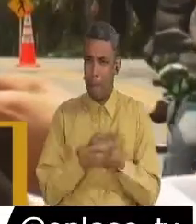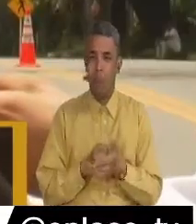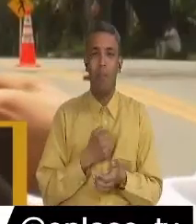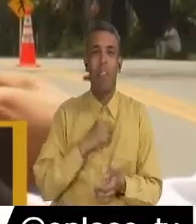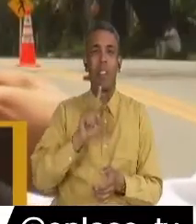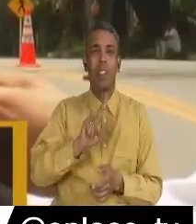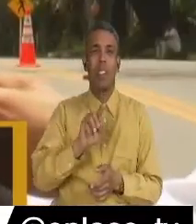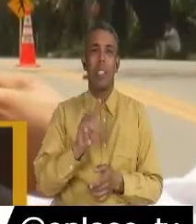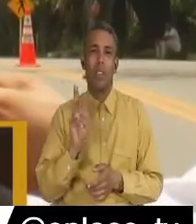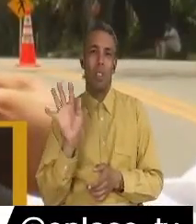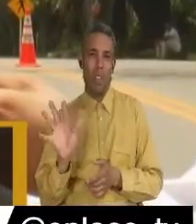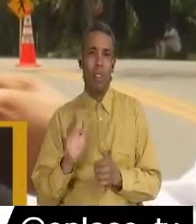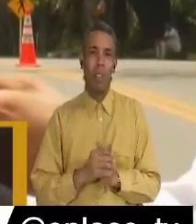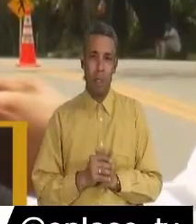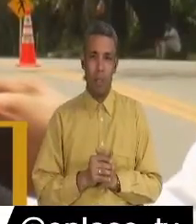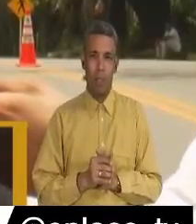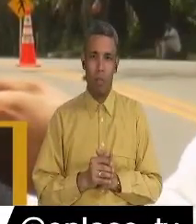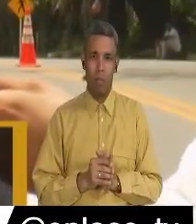de esos hechos